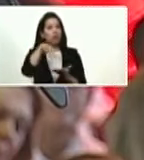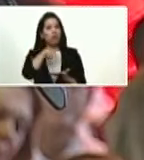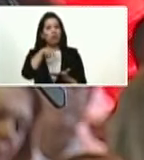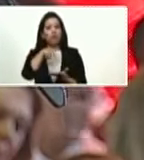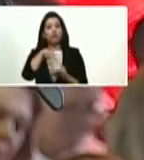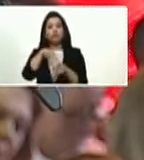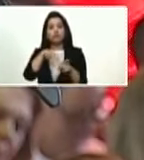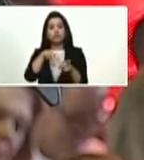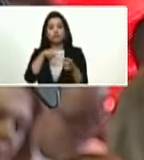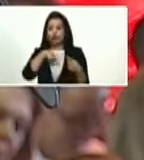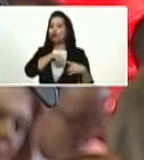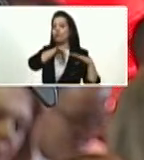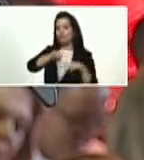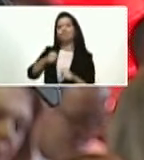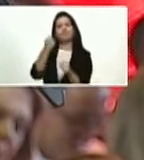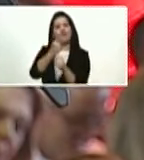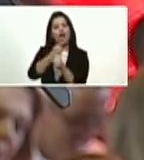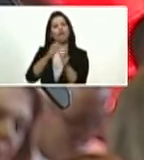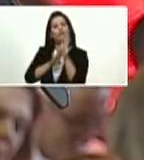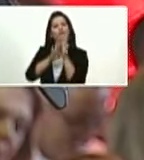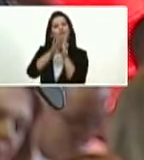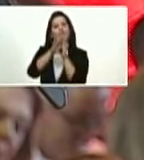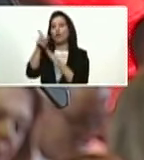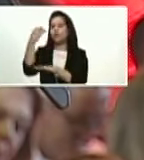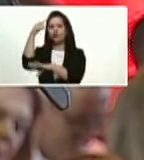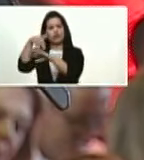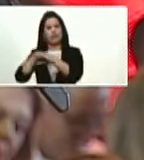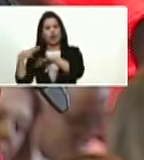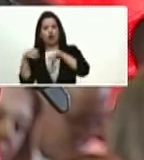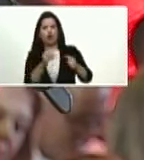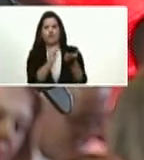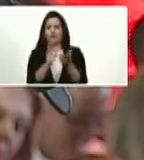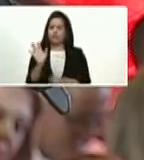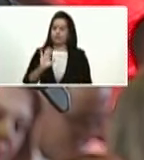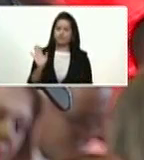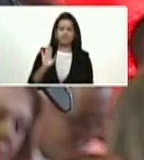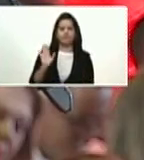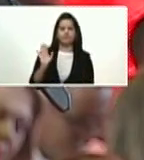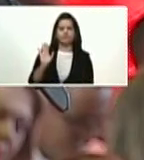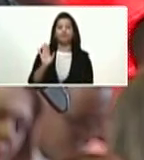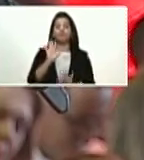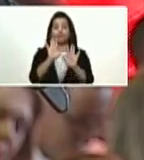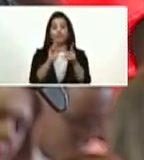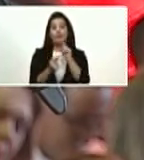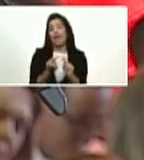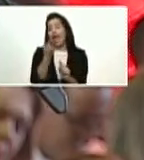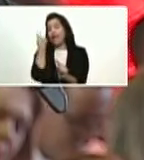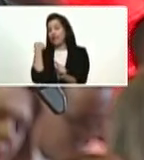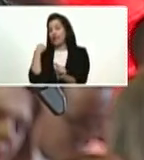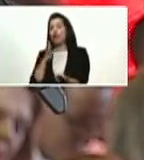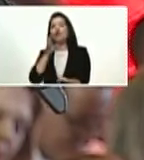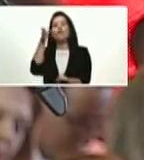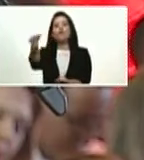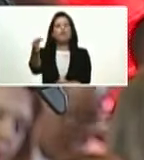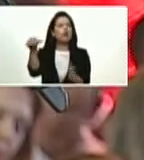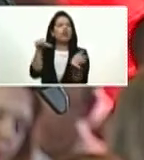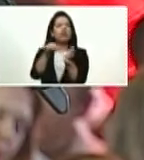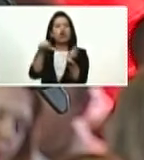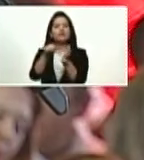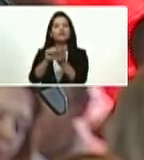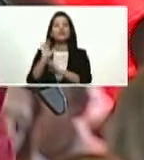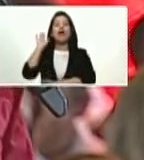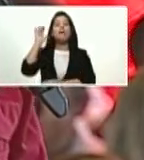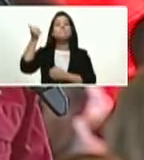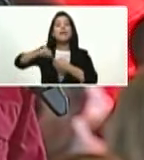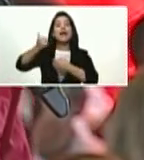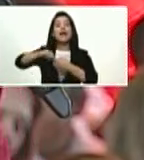presidente. Desde el día de ayer estuvimos todo el día en la sede del INCE de Maracaibo,